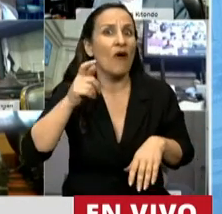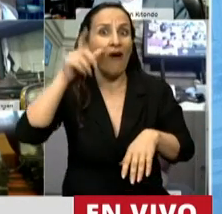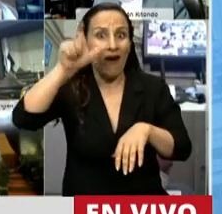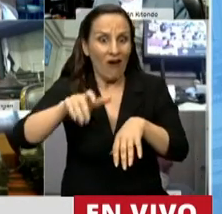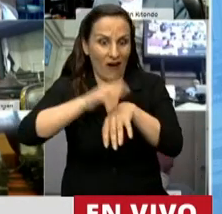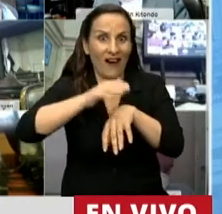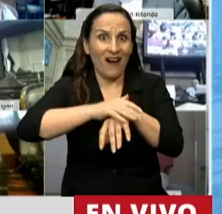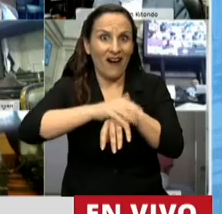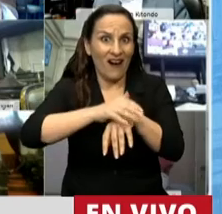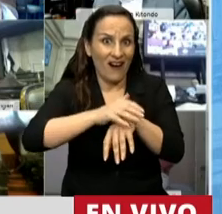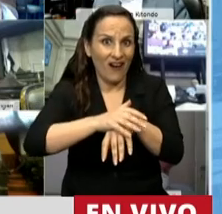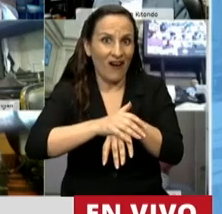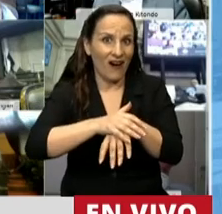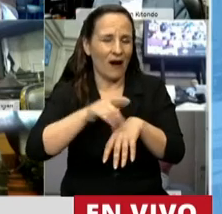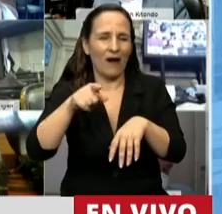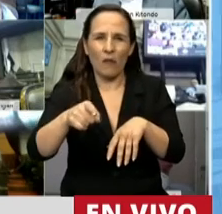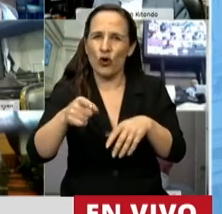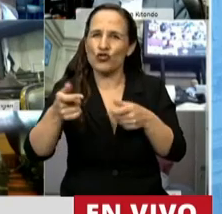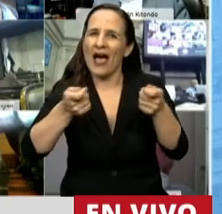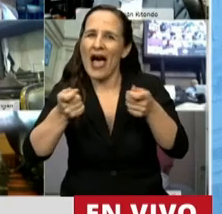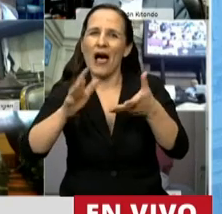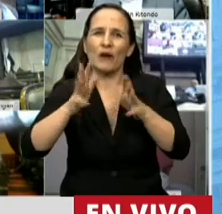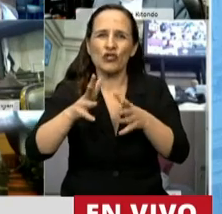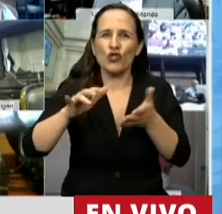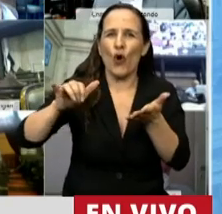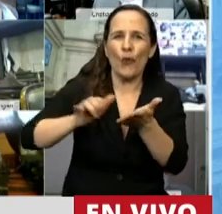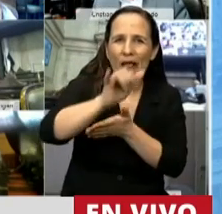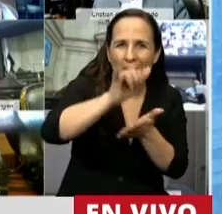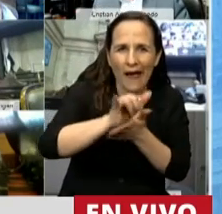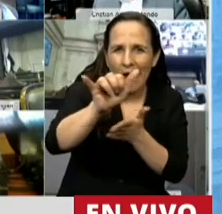opera, quién es el operador aeroportuario